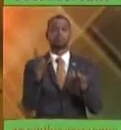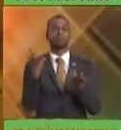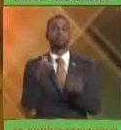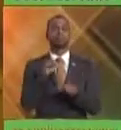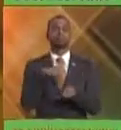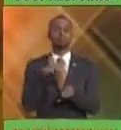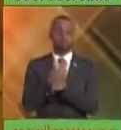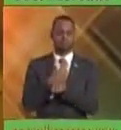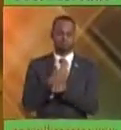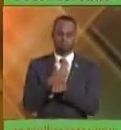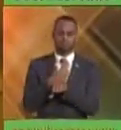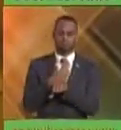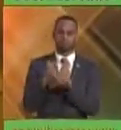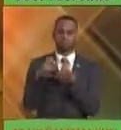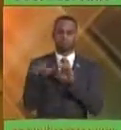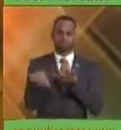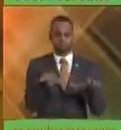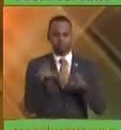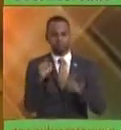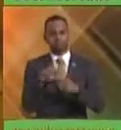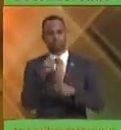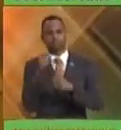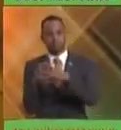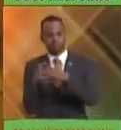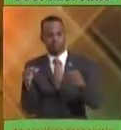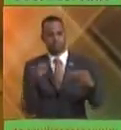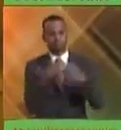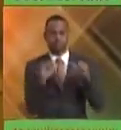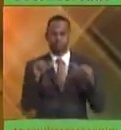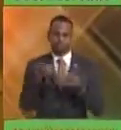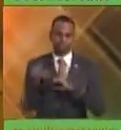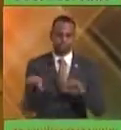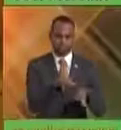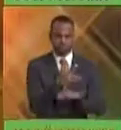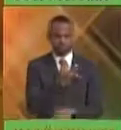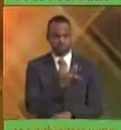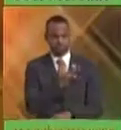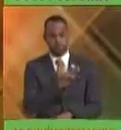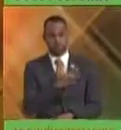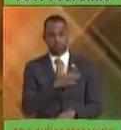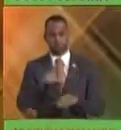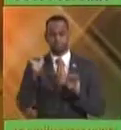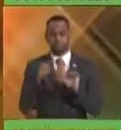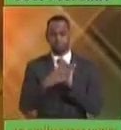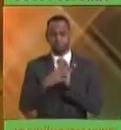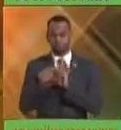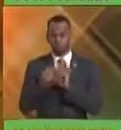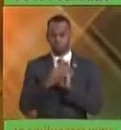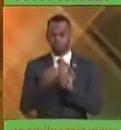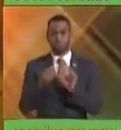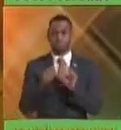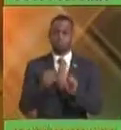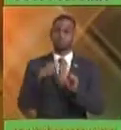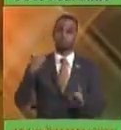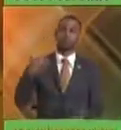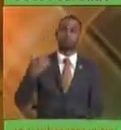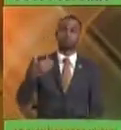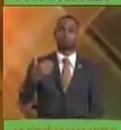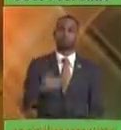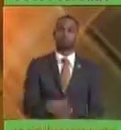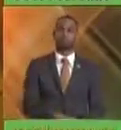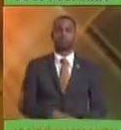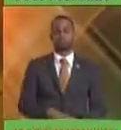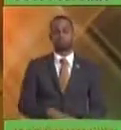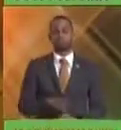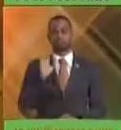prácticas de ser replicables por otro entonces tiene que ser una práctica innovadora tiene que ser replicable tenía claro entonces si